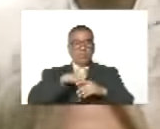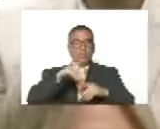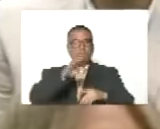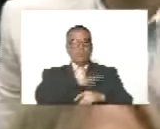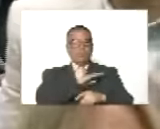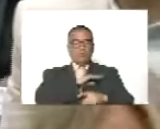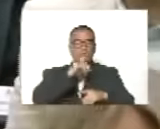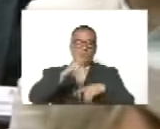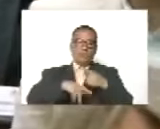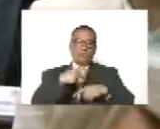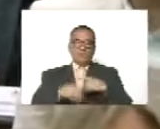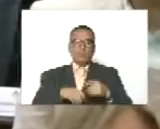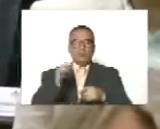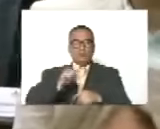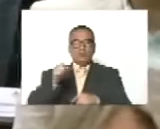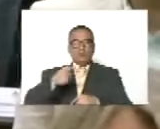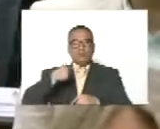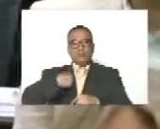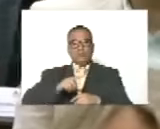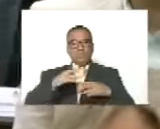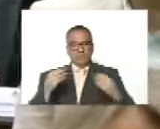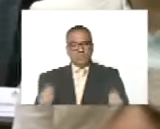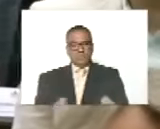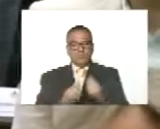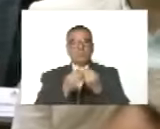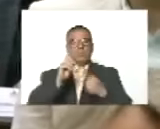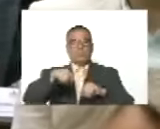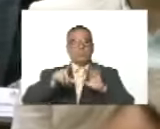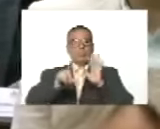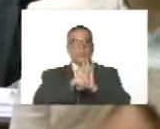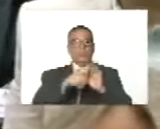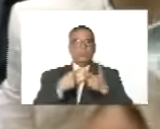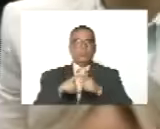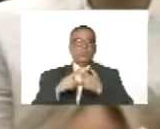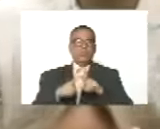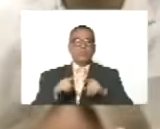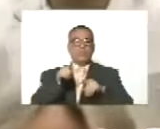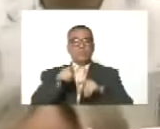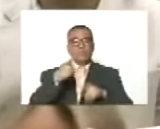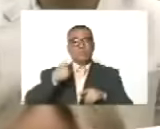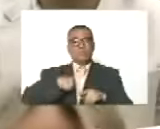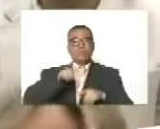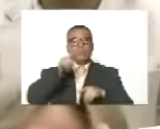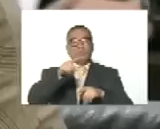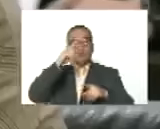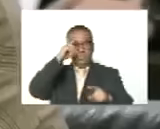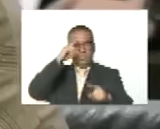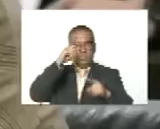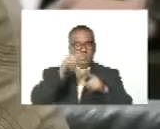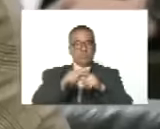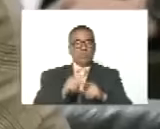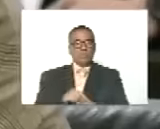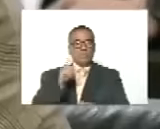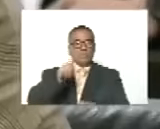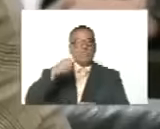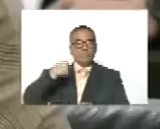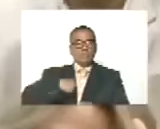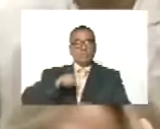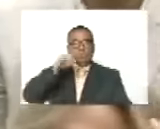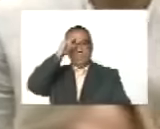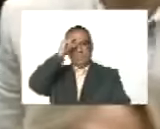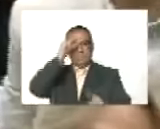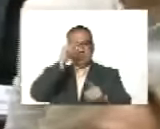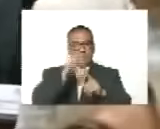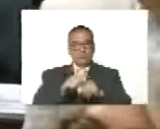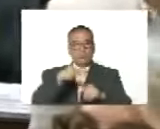monoproducción, entonces por supuesto que vamos a acompañar esta ley y cualquier otra que tenga eso por objetivo. Si tiene por